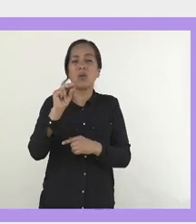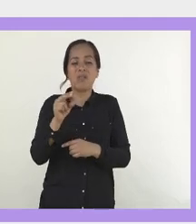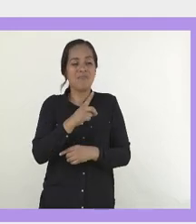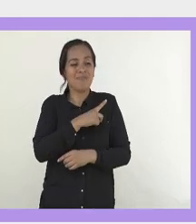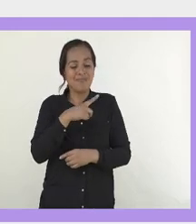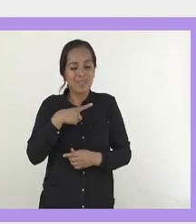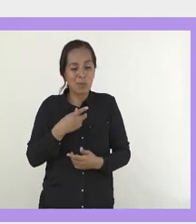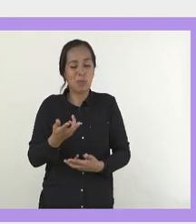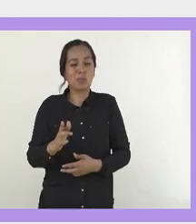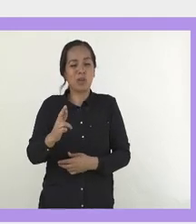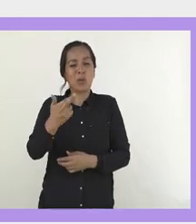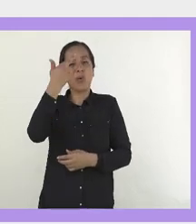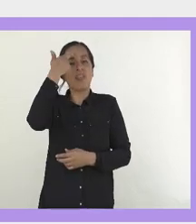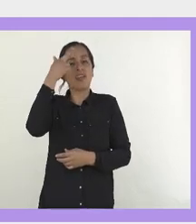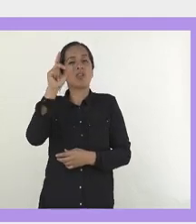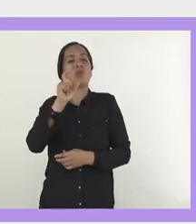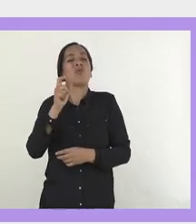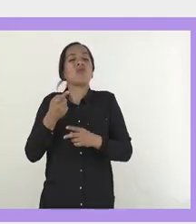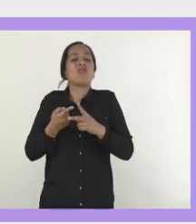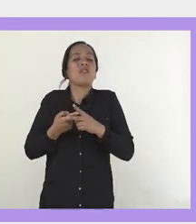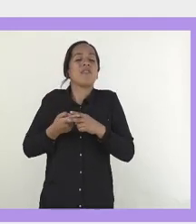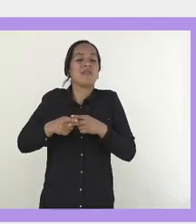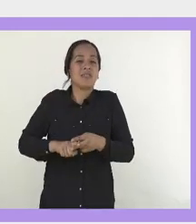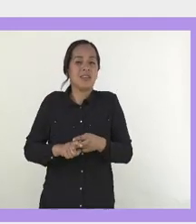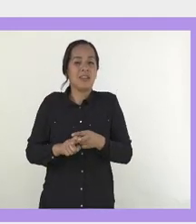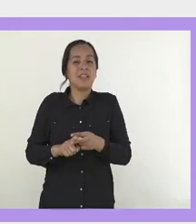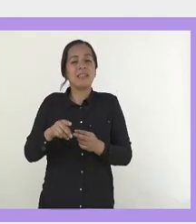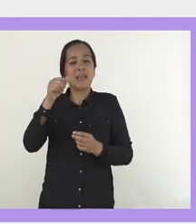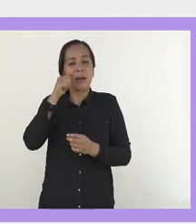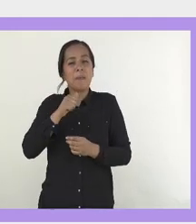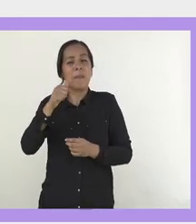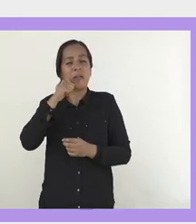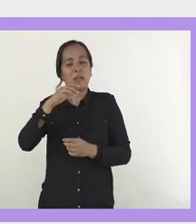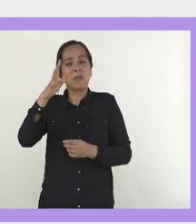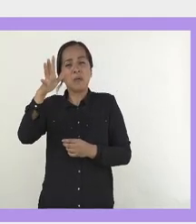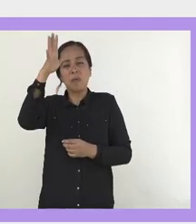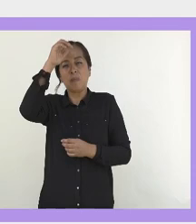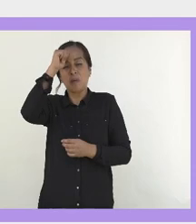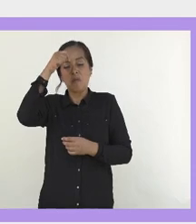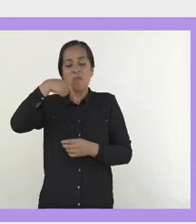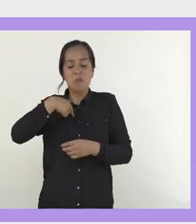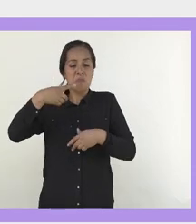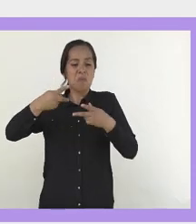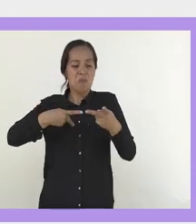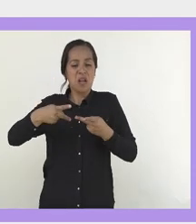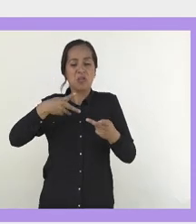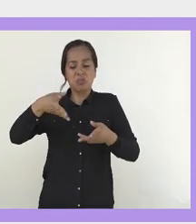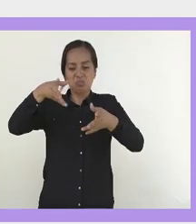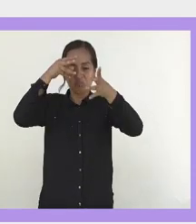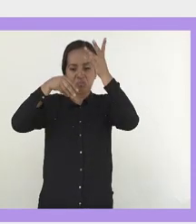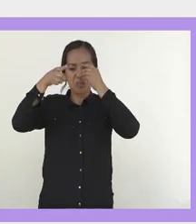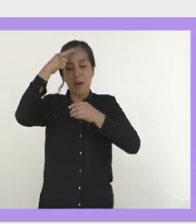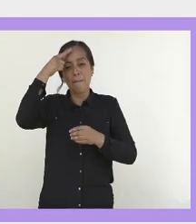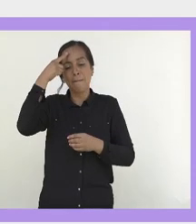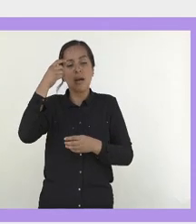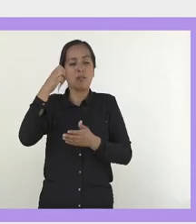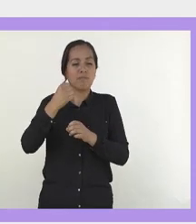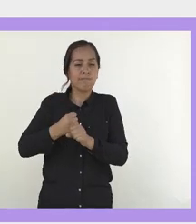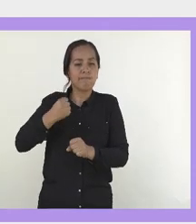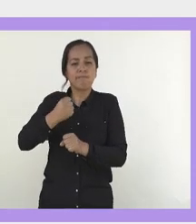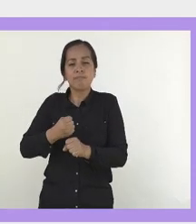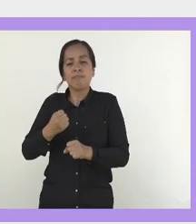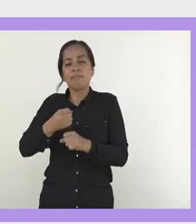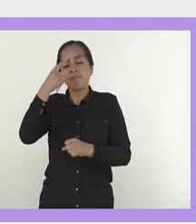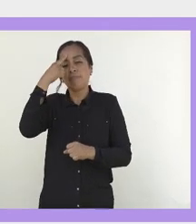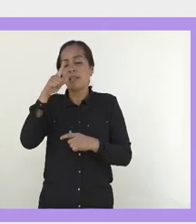origen y regresamos esta idea de ser siempre este estar comprometida con mi preparación para seguir estando dentro de y